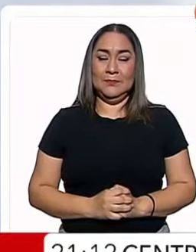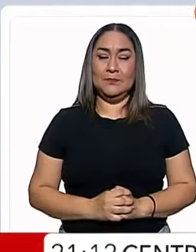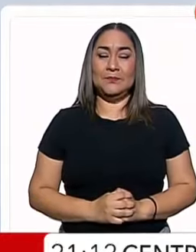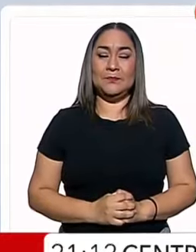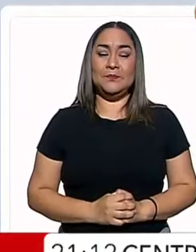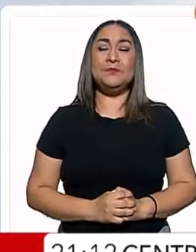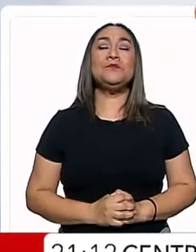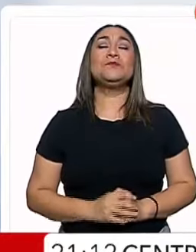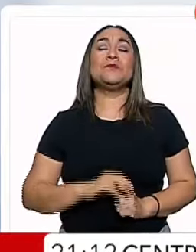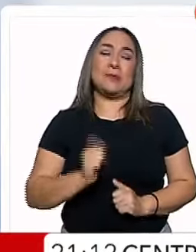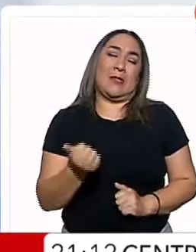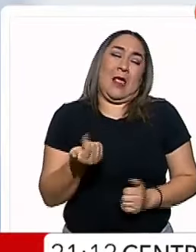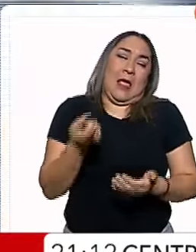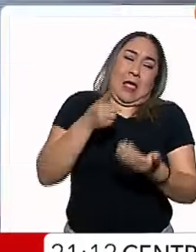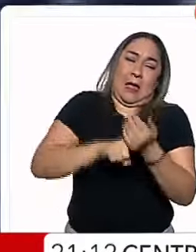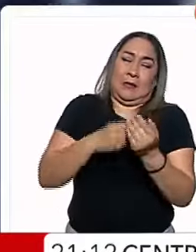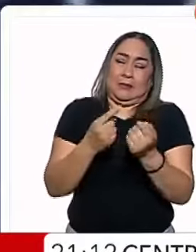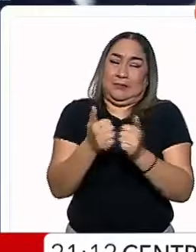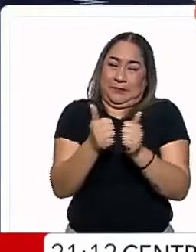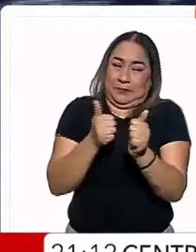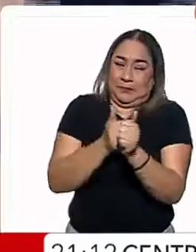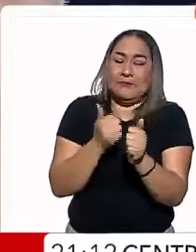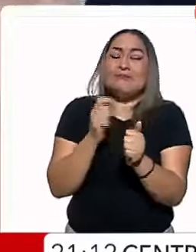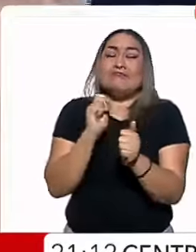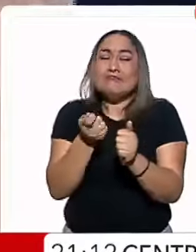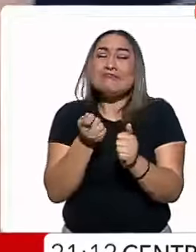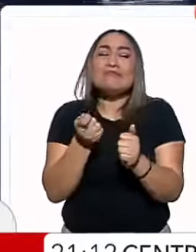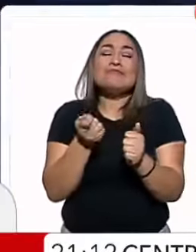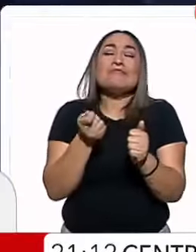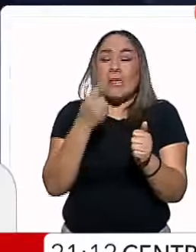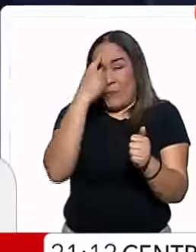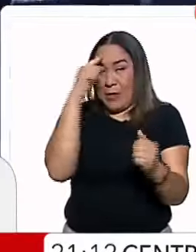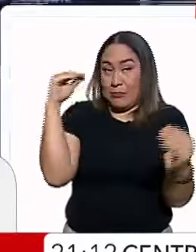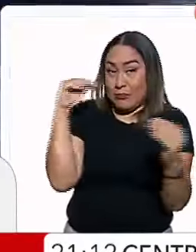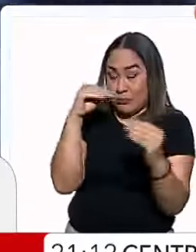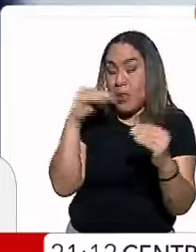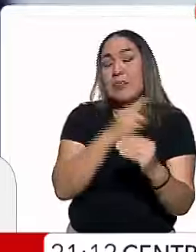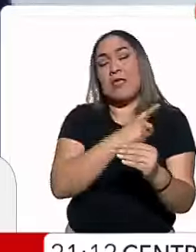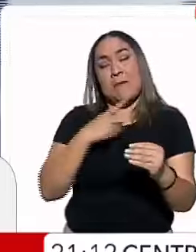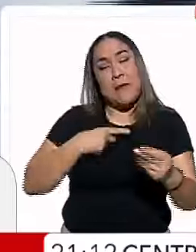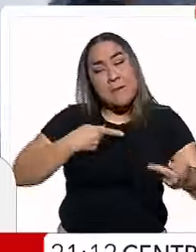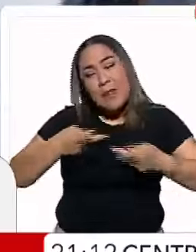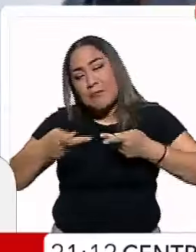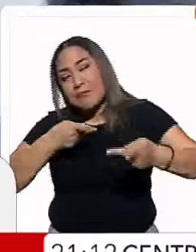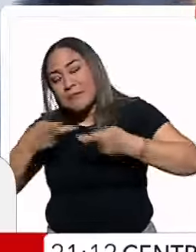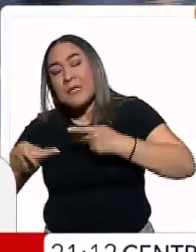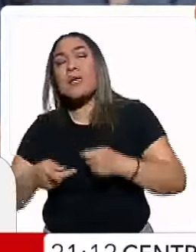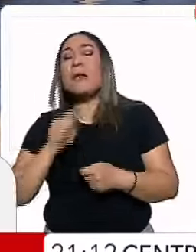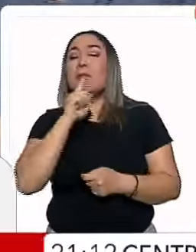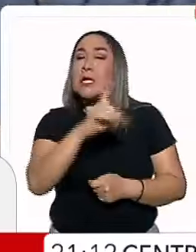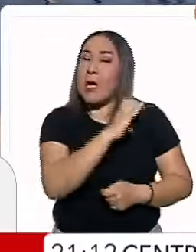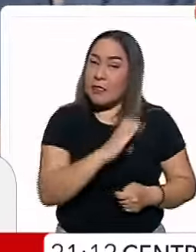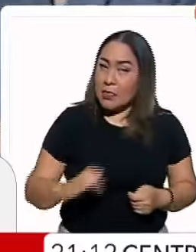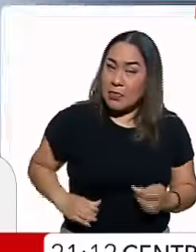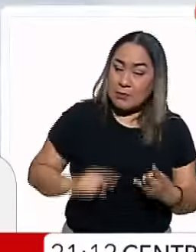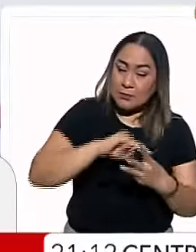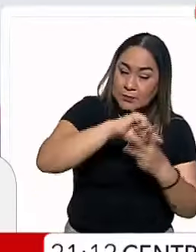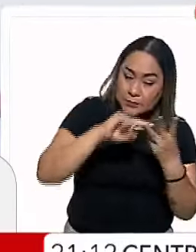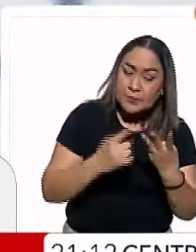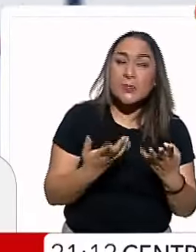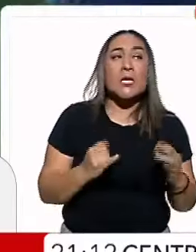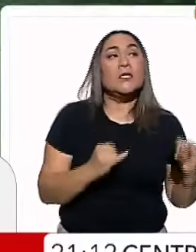Detrás de cada debate hay un exhaustivo plan de logística, tanto de los candidatos como de las instituciones